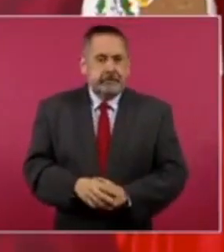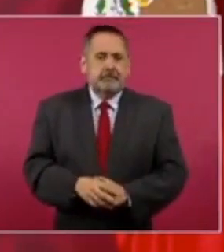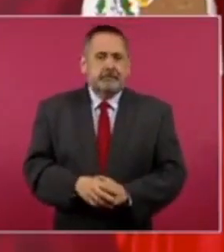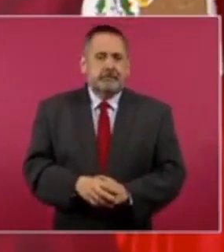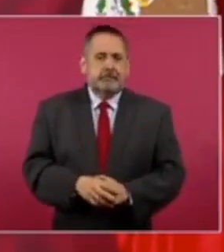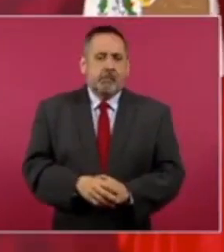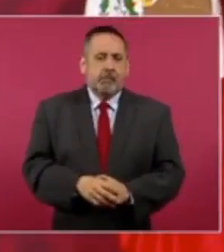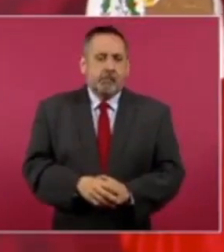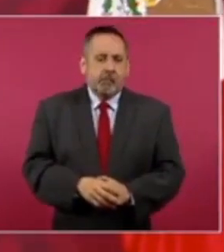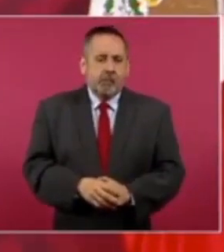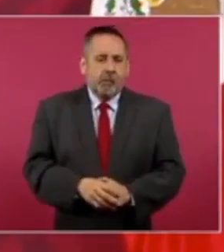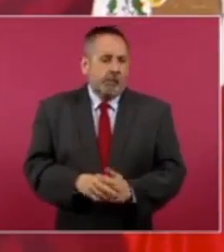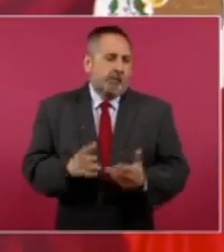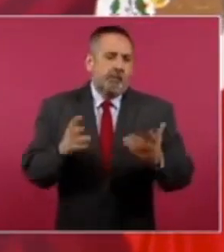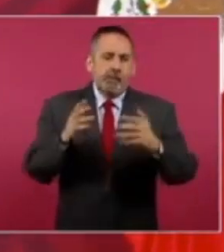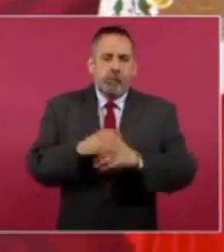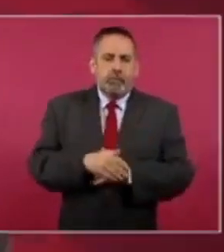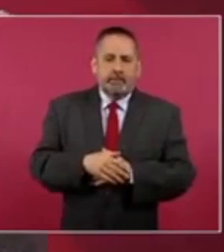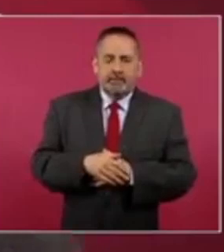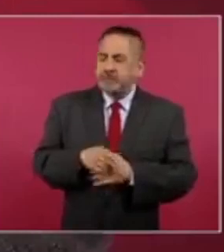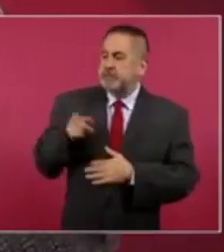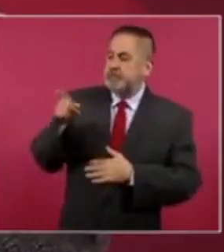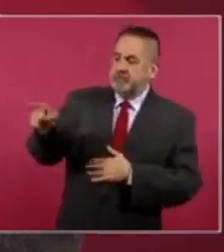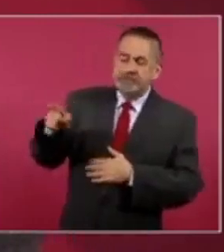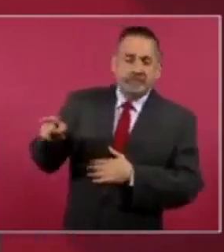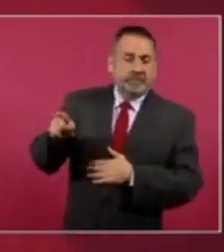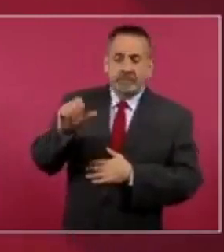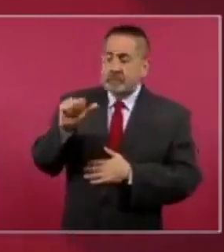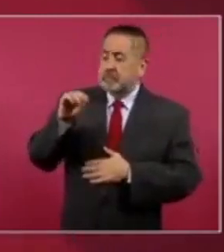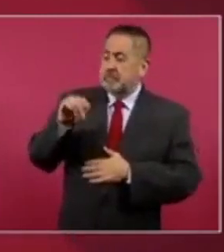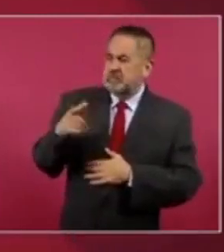Y que no vengan a decir que soy un tirano,